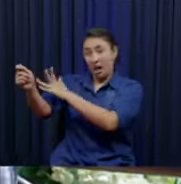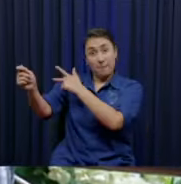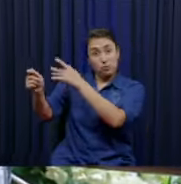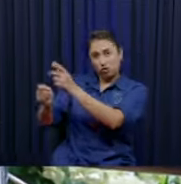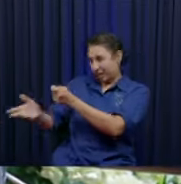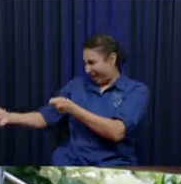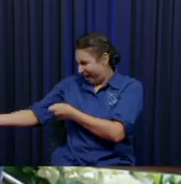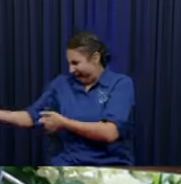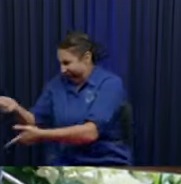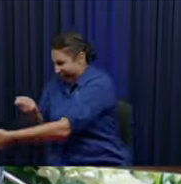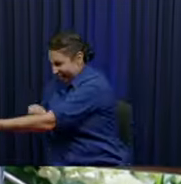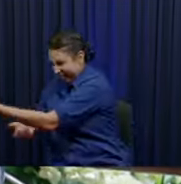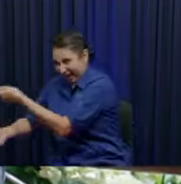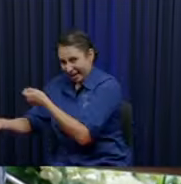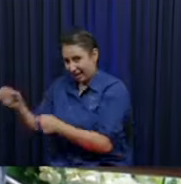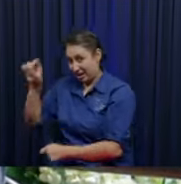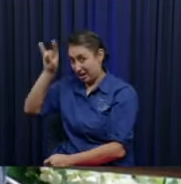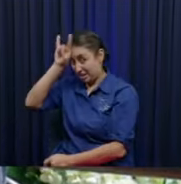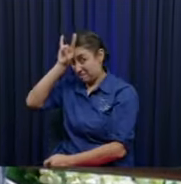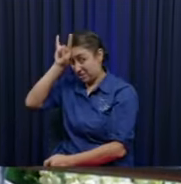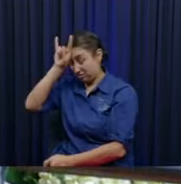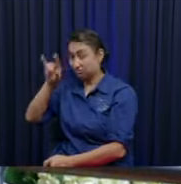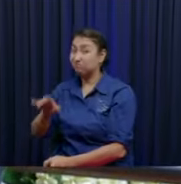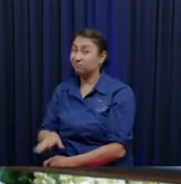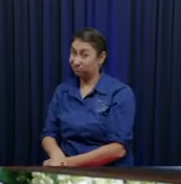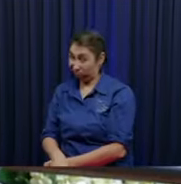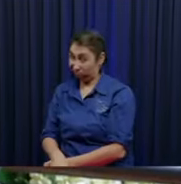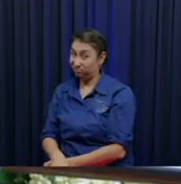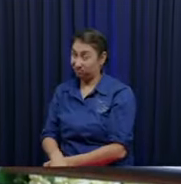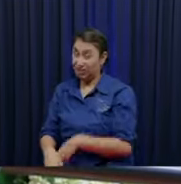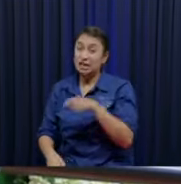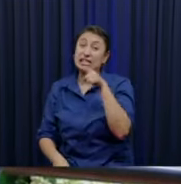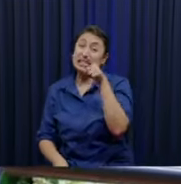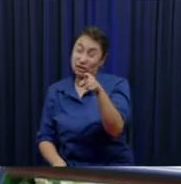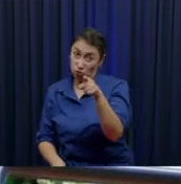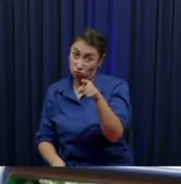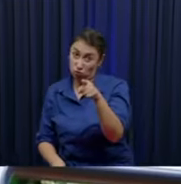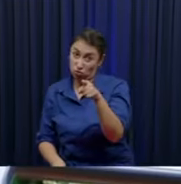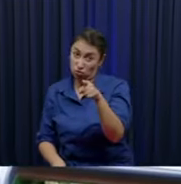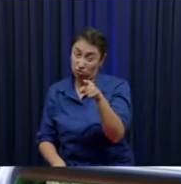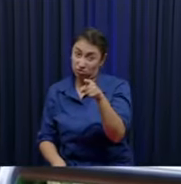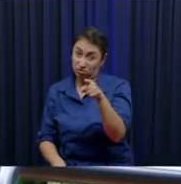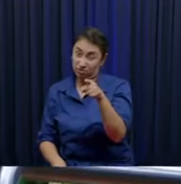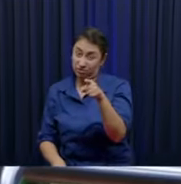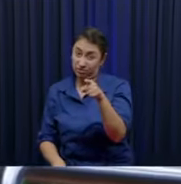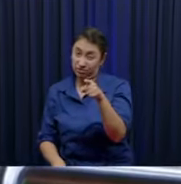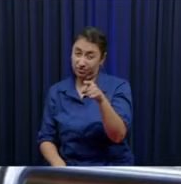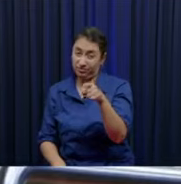Si lo que estás cantando es de Juanga,